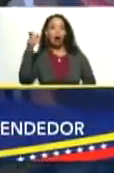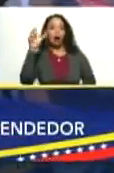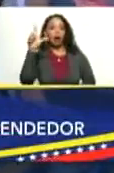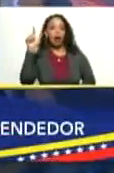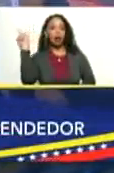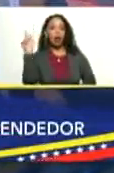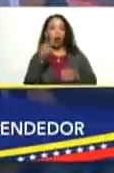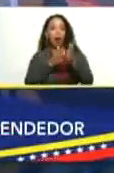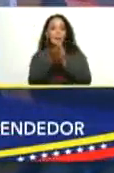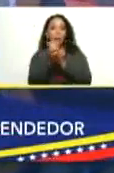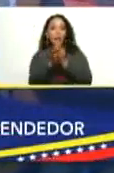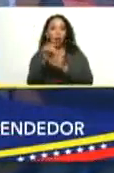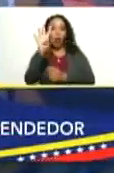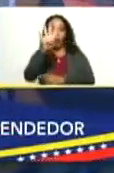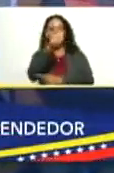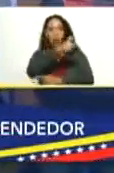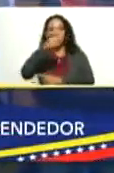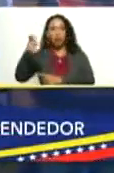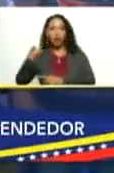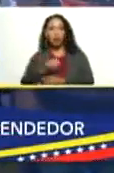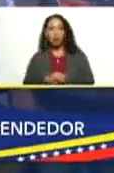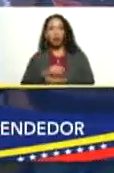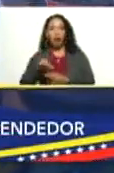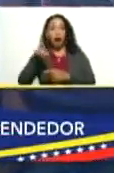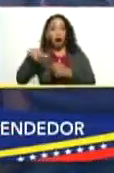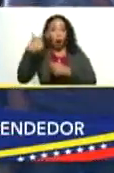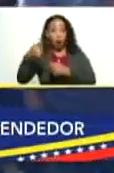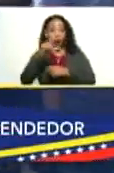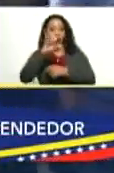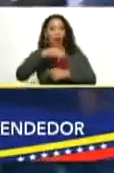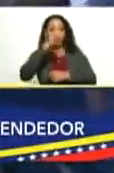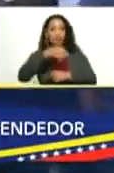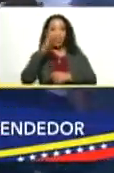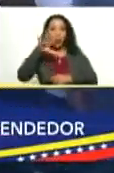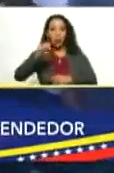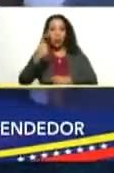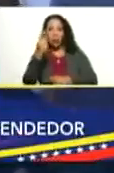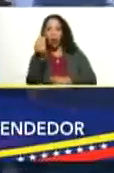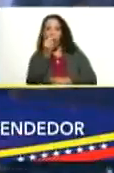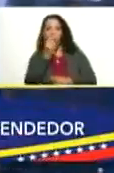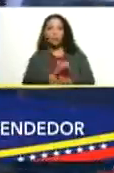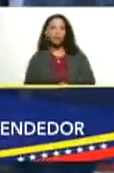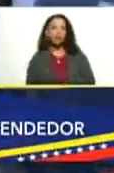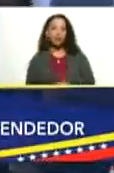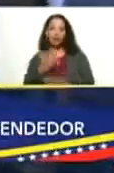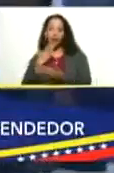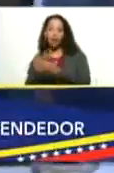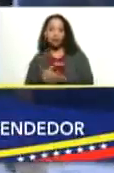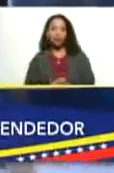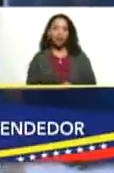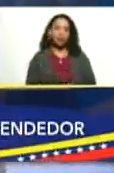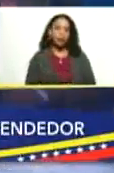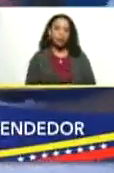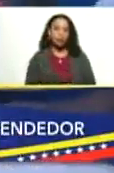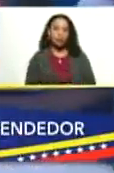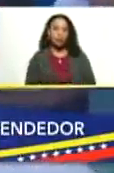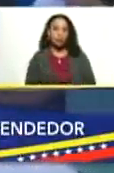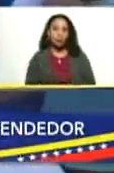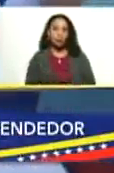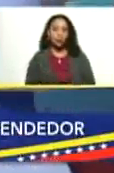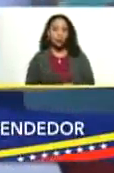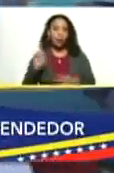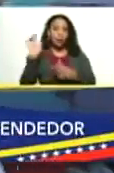Se ve exquisito, pues. Más tarde pasamos a comernos una. Bueno, gracias. Seguimos dicho. Con una demostración, precisamente son